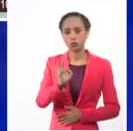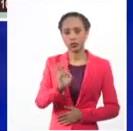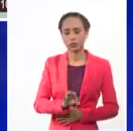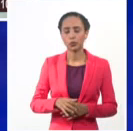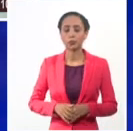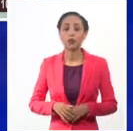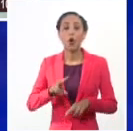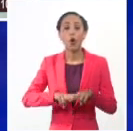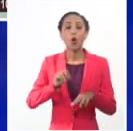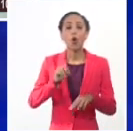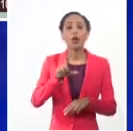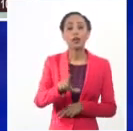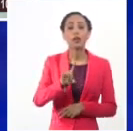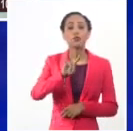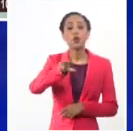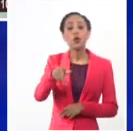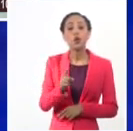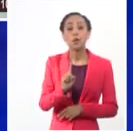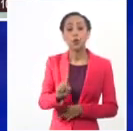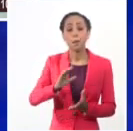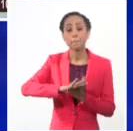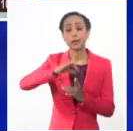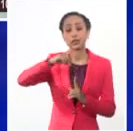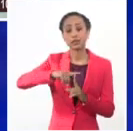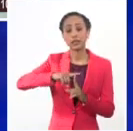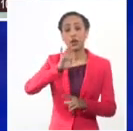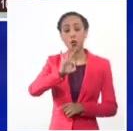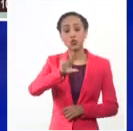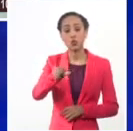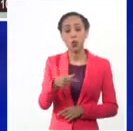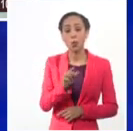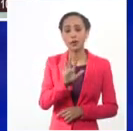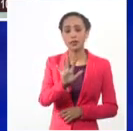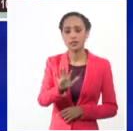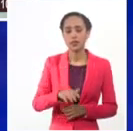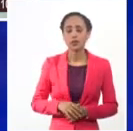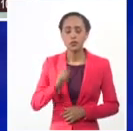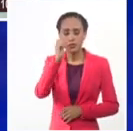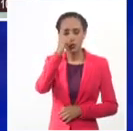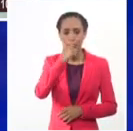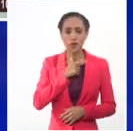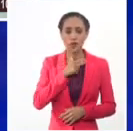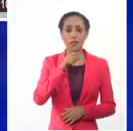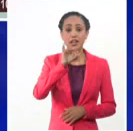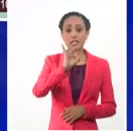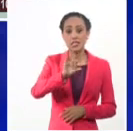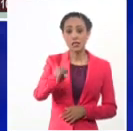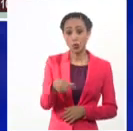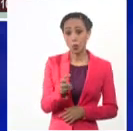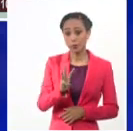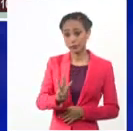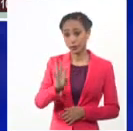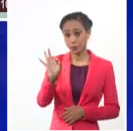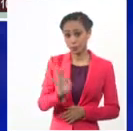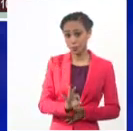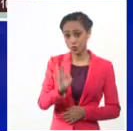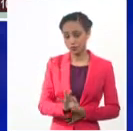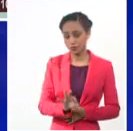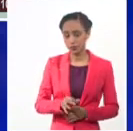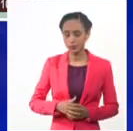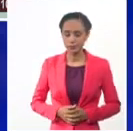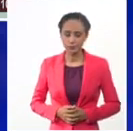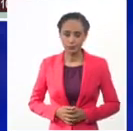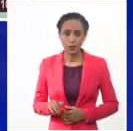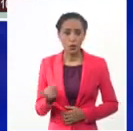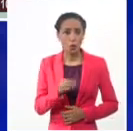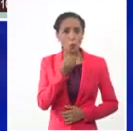el 9,1%, Matanzas el 8,5%, Ciego de Ávila el 7,3%, y como también se